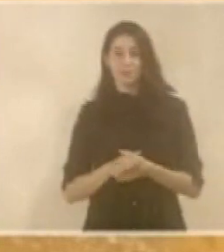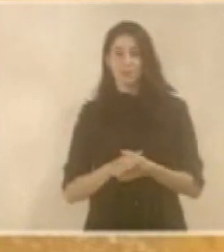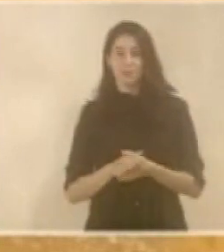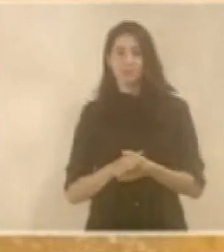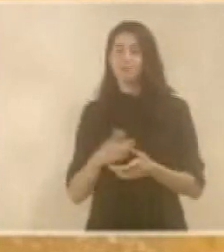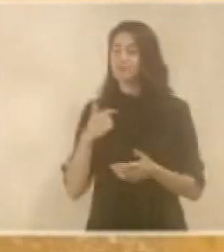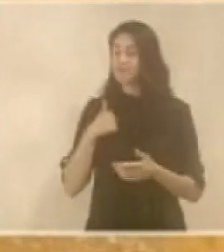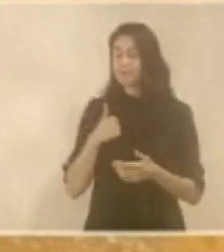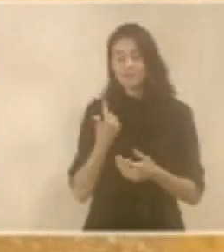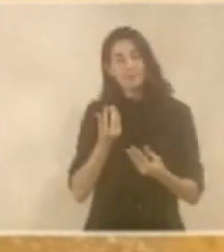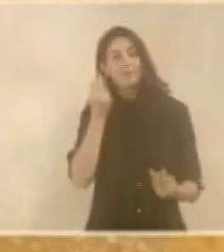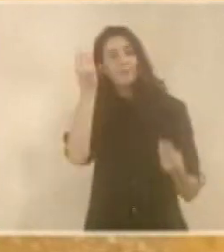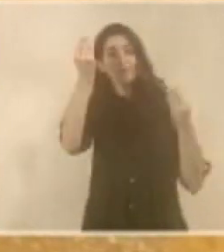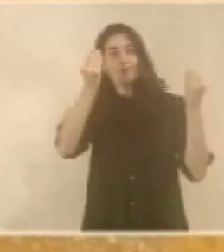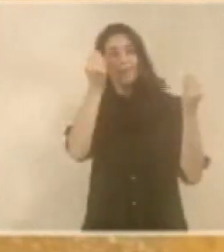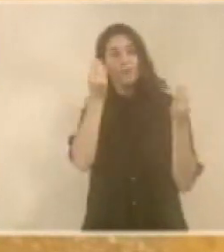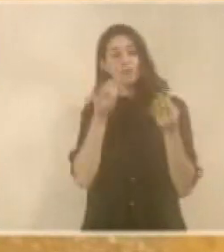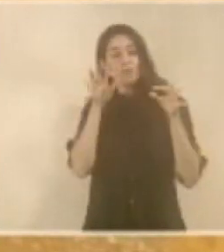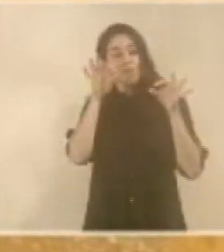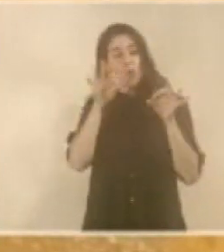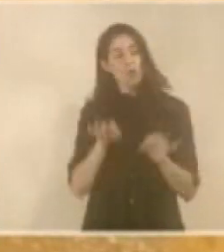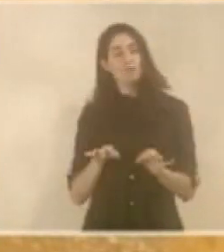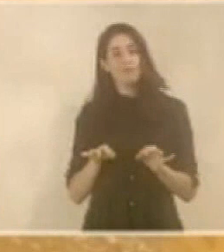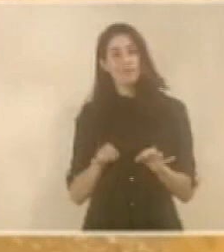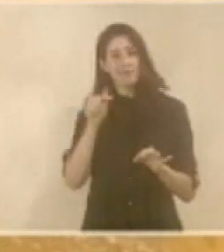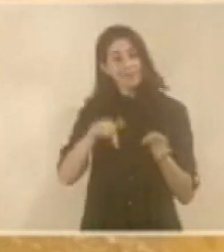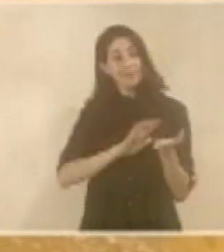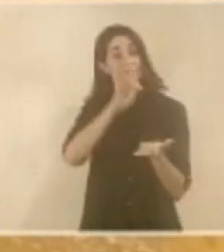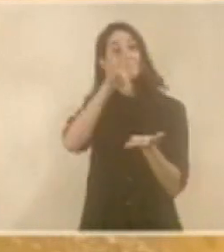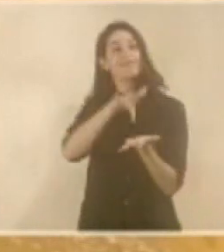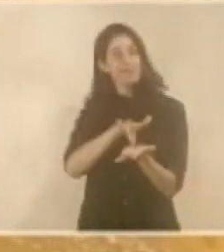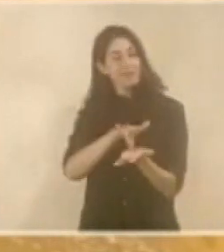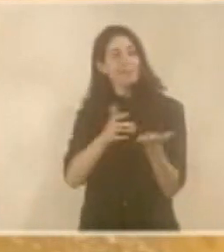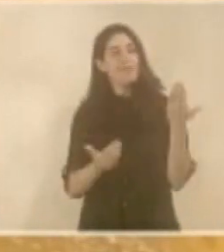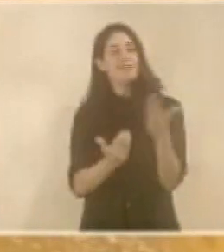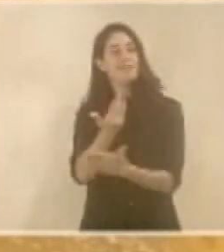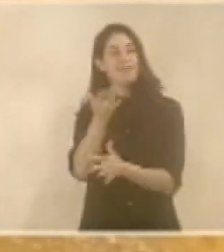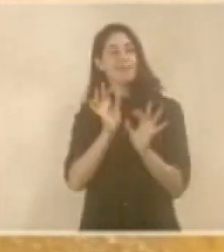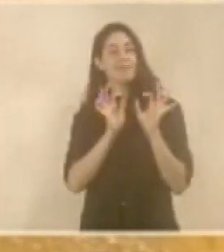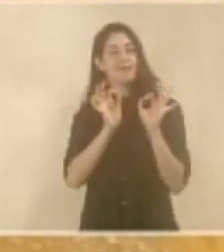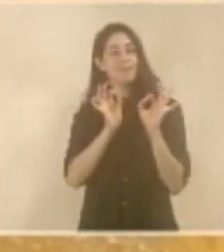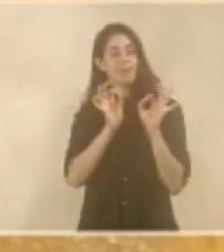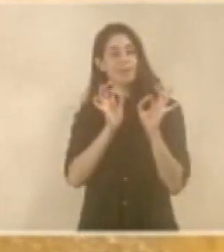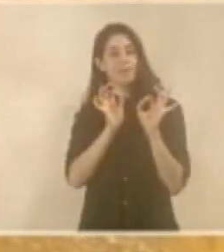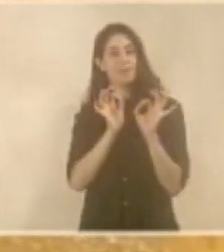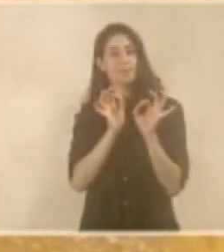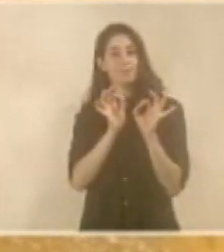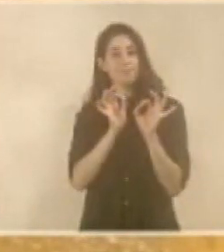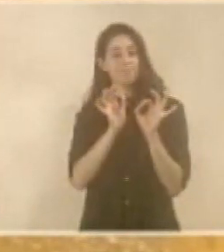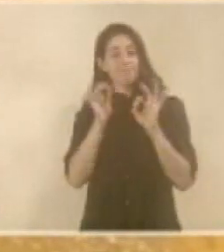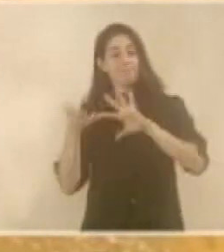Y creo que precisamente el hecho de seguir celebrando este acto, adecuándolo a los parámetros de esta nueva realidad social y